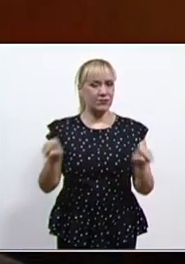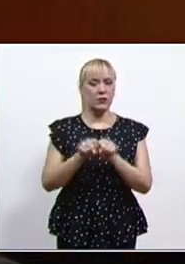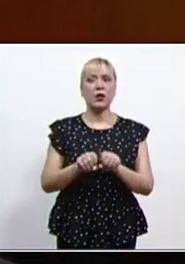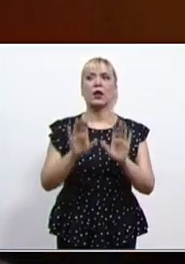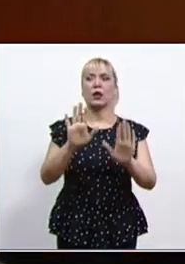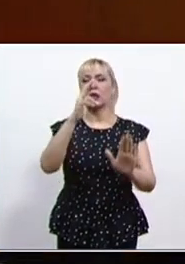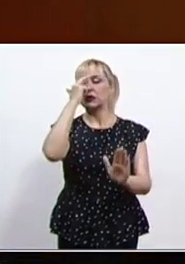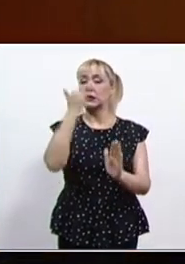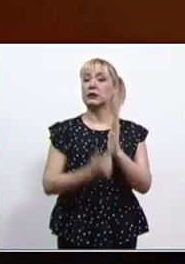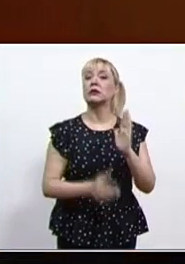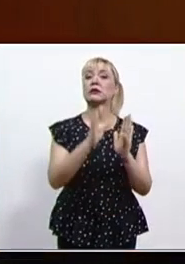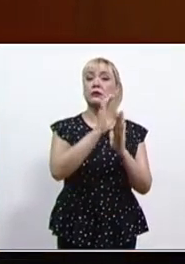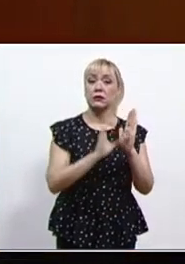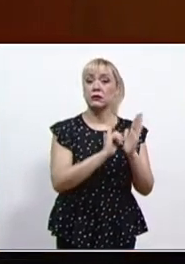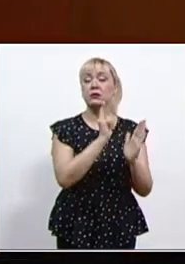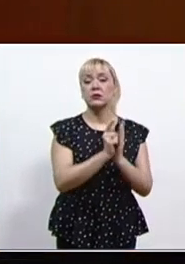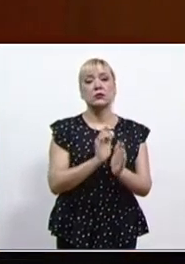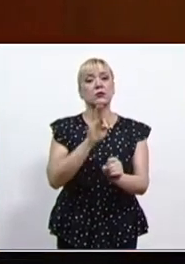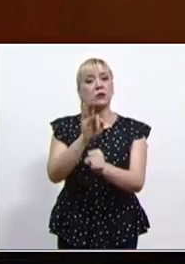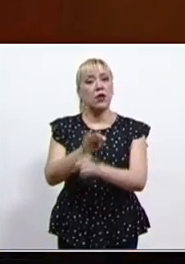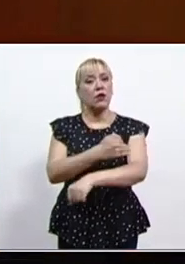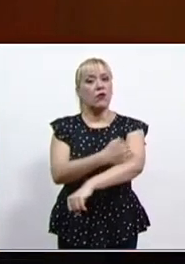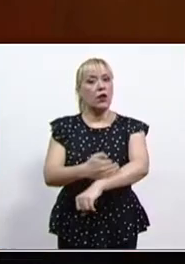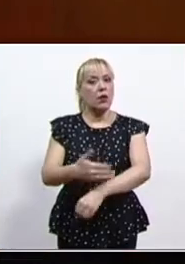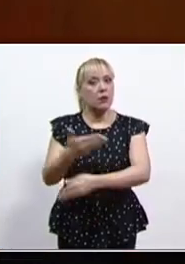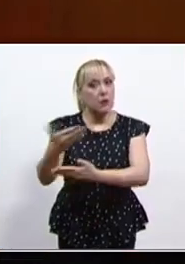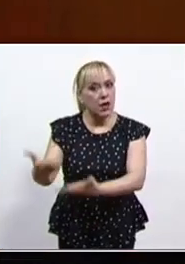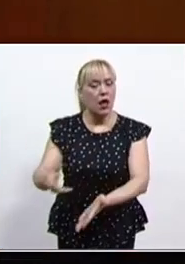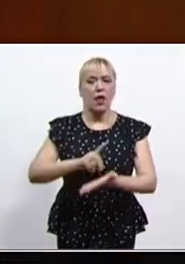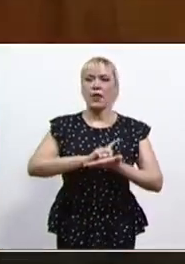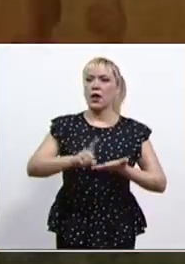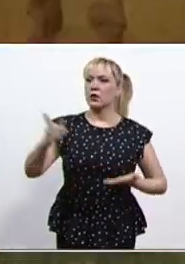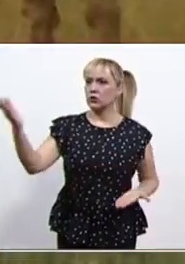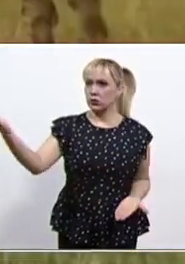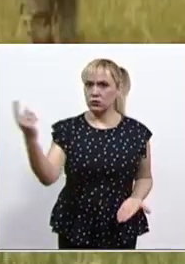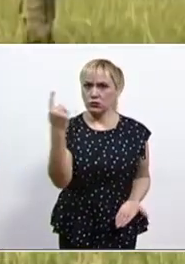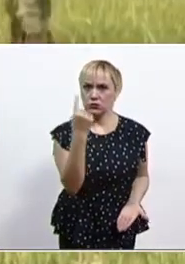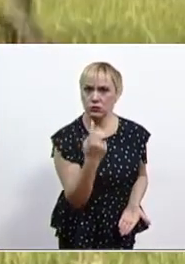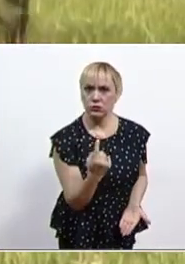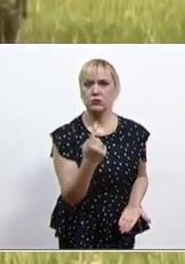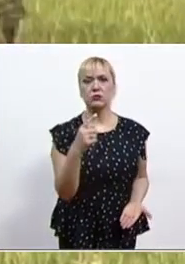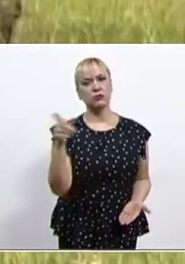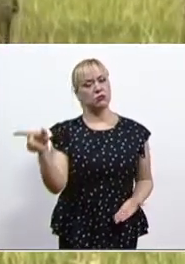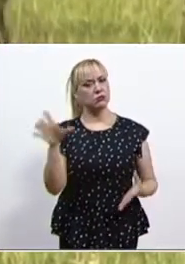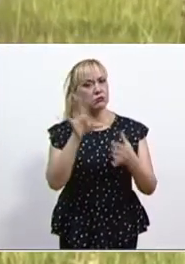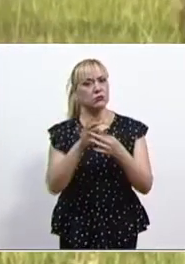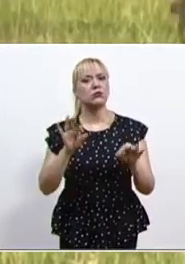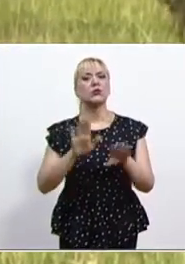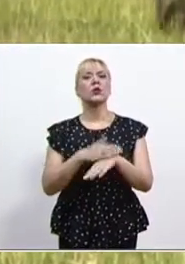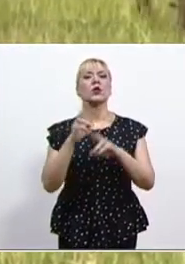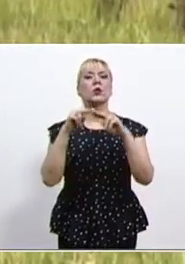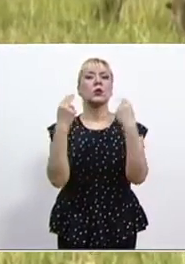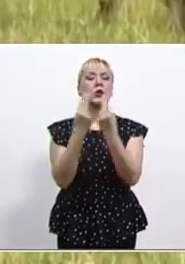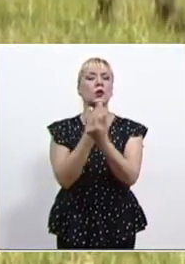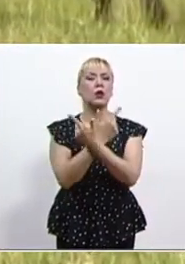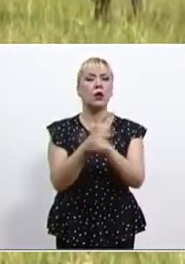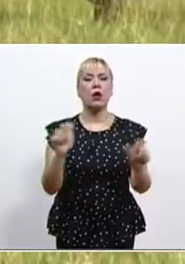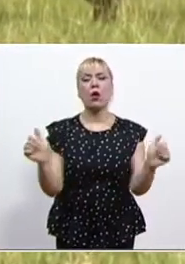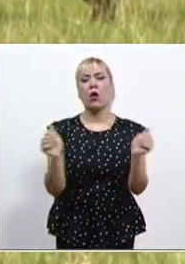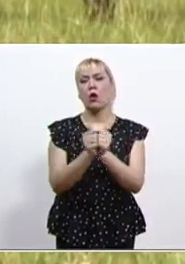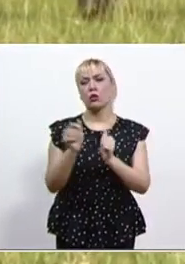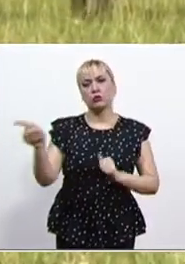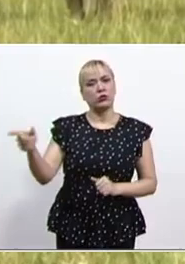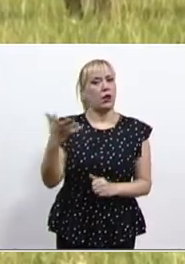mandato constitucional de protección a la familia y el derecho de audiencia, al establecer que la relación de concubinato se acreditará con la designación